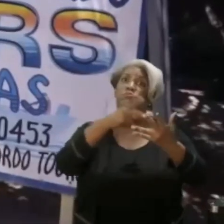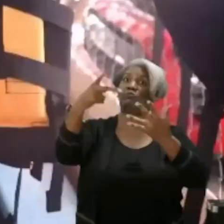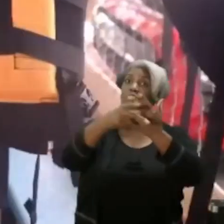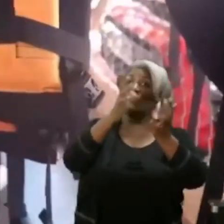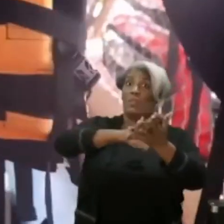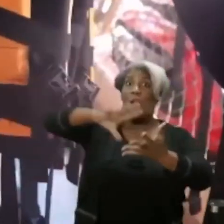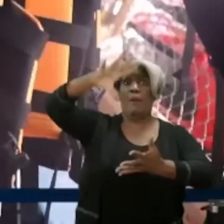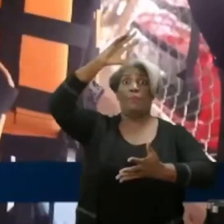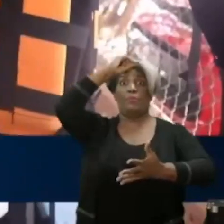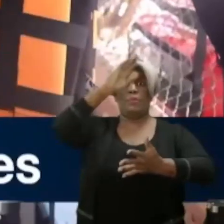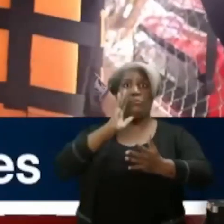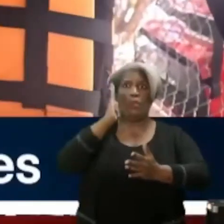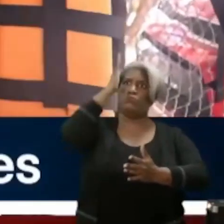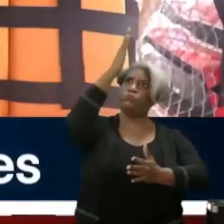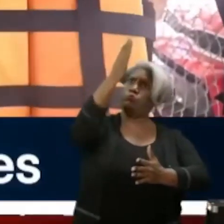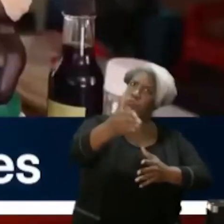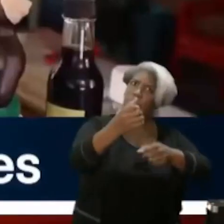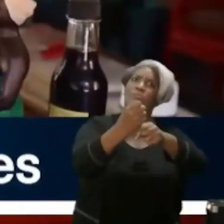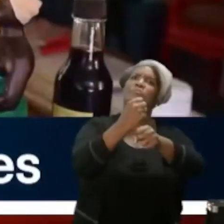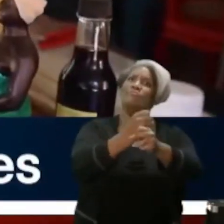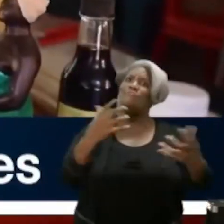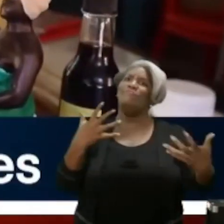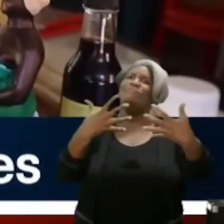para Emprender, de las cuales